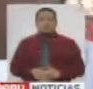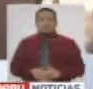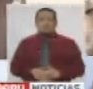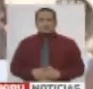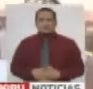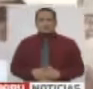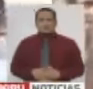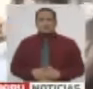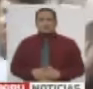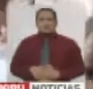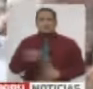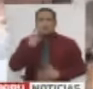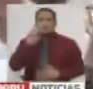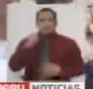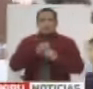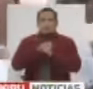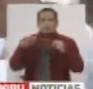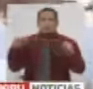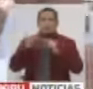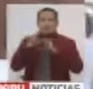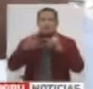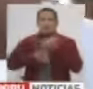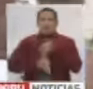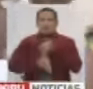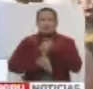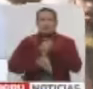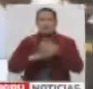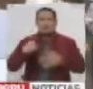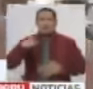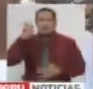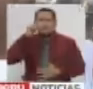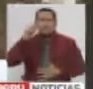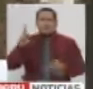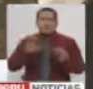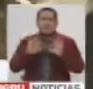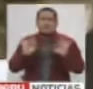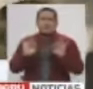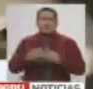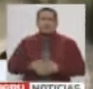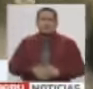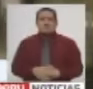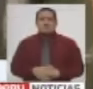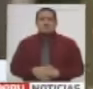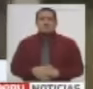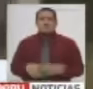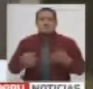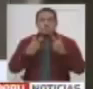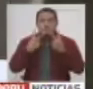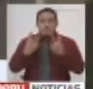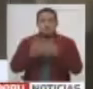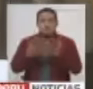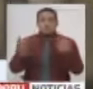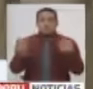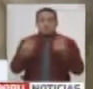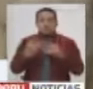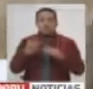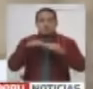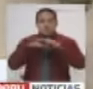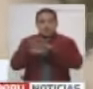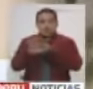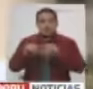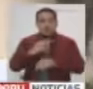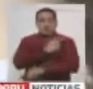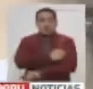Dice que ha reventado un balón de gas de un carro, pero no se sabe si es verdad o no. Mientras que los heridos internados en el hospital